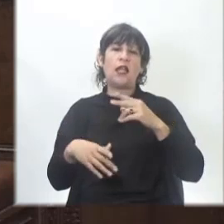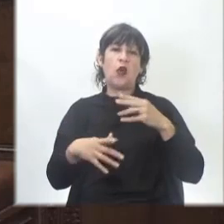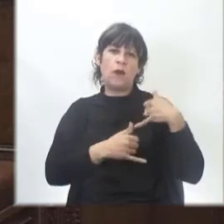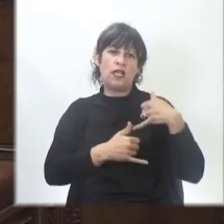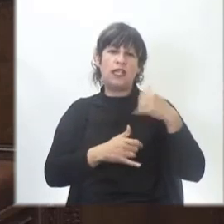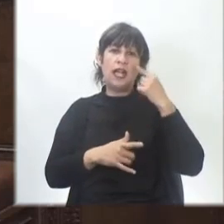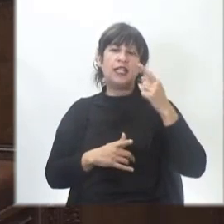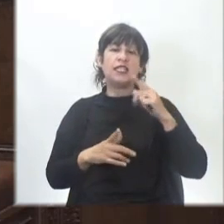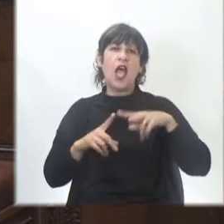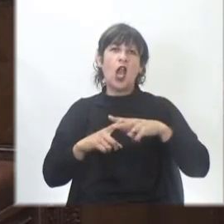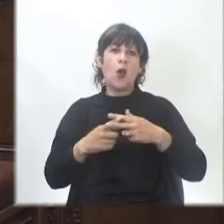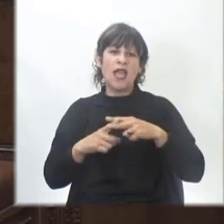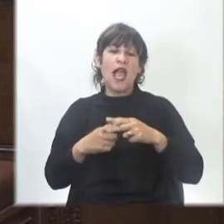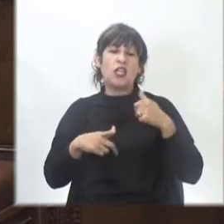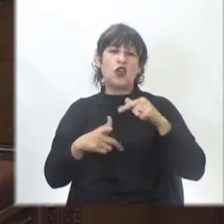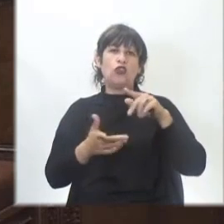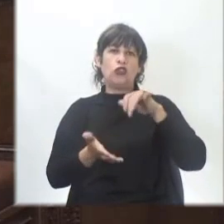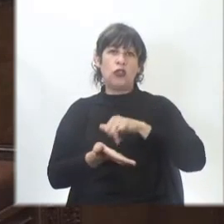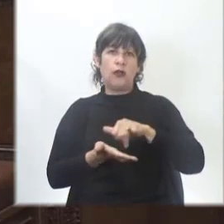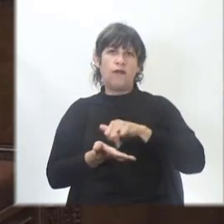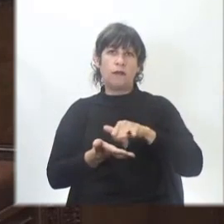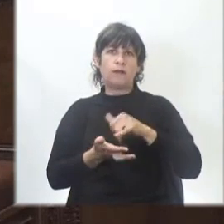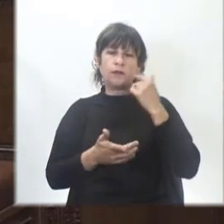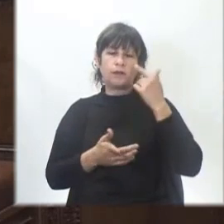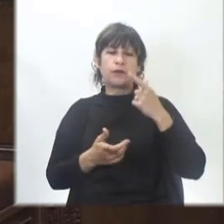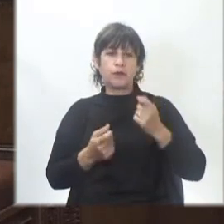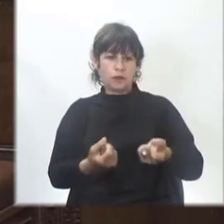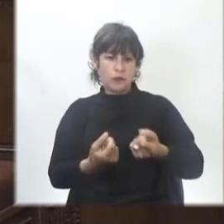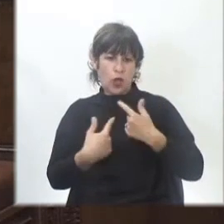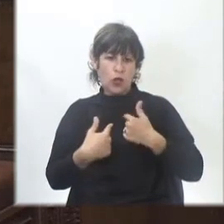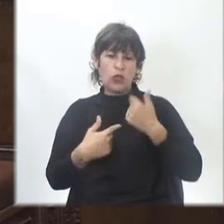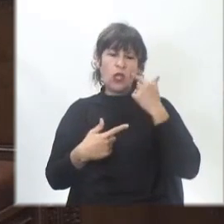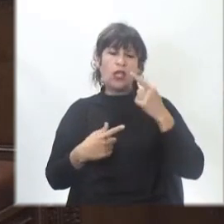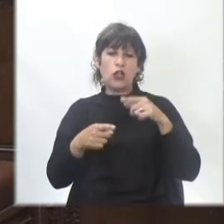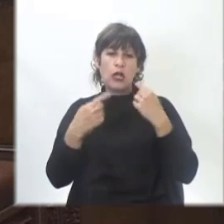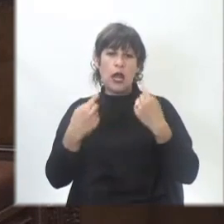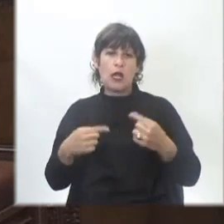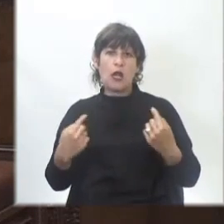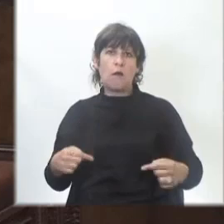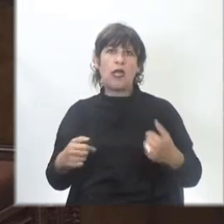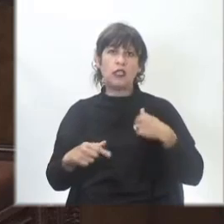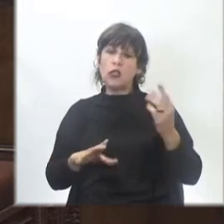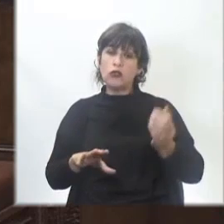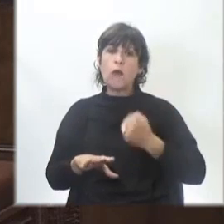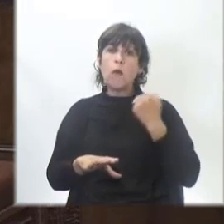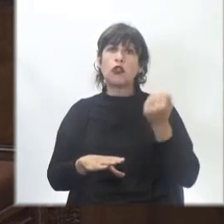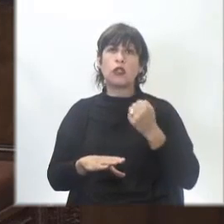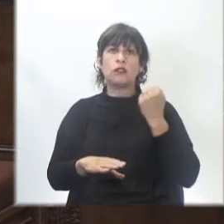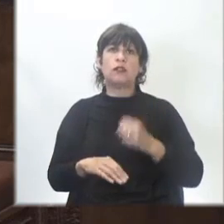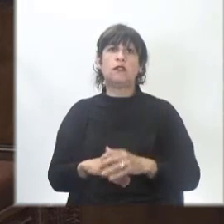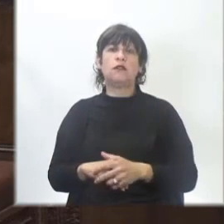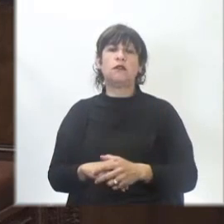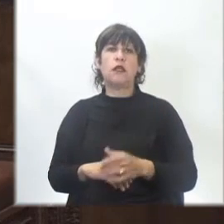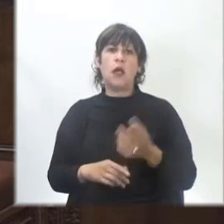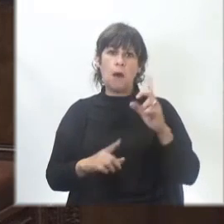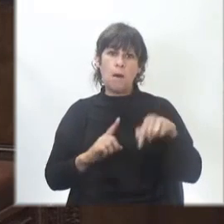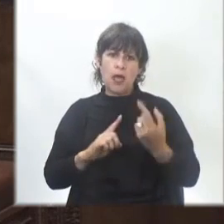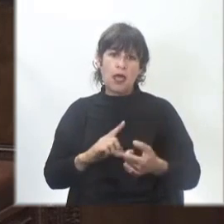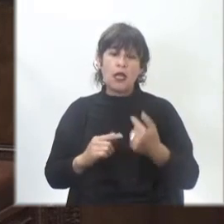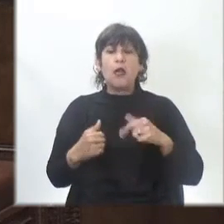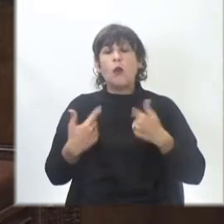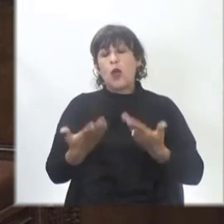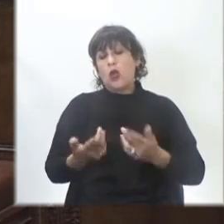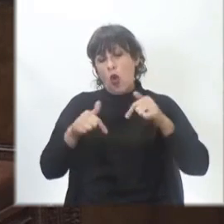mecánicos aeronáuticos que nos brindaron elementos importantes para,